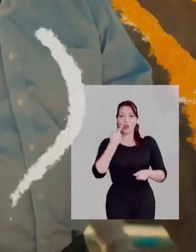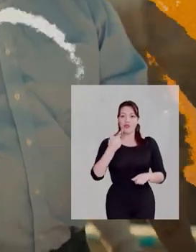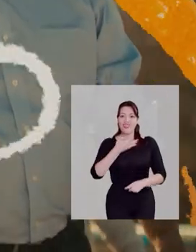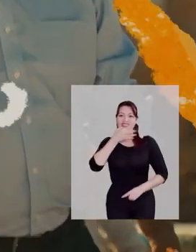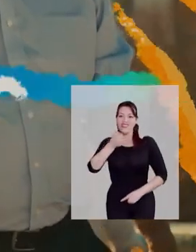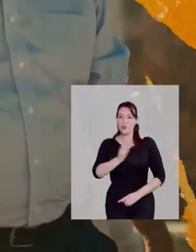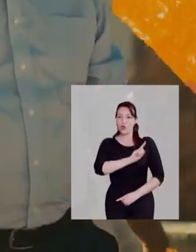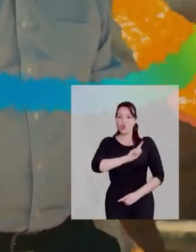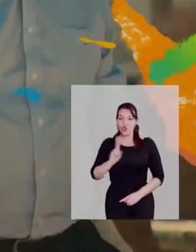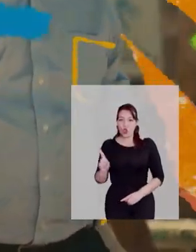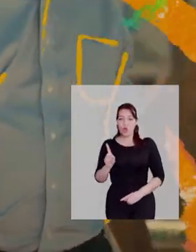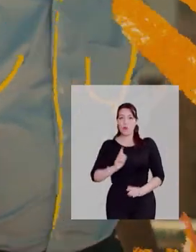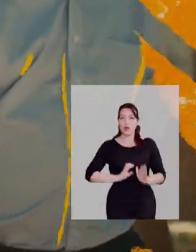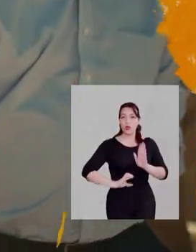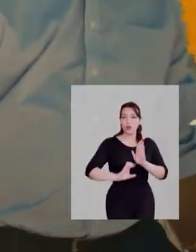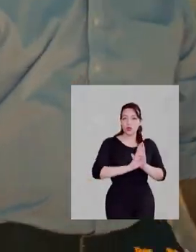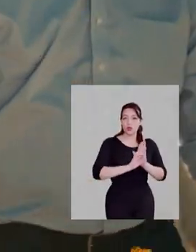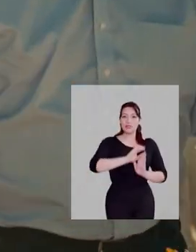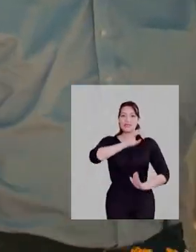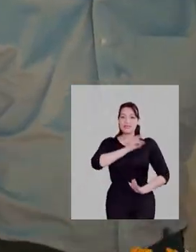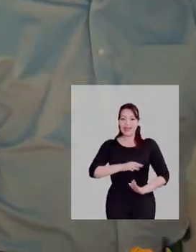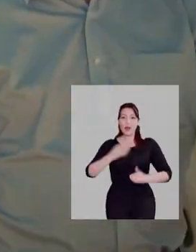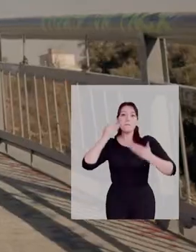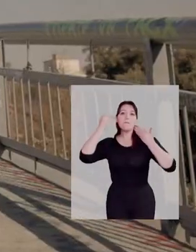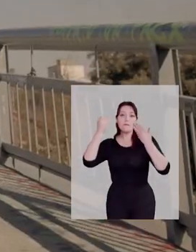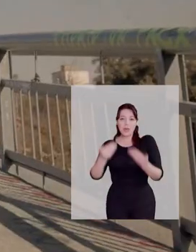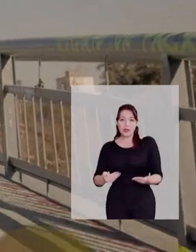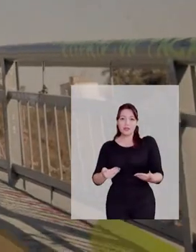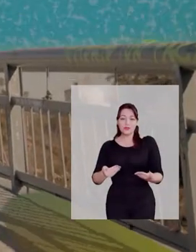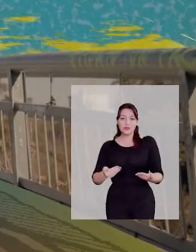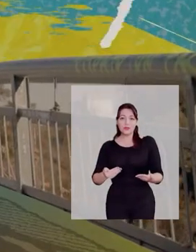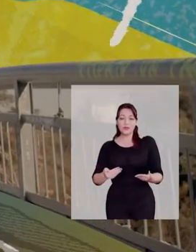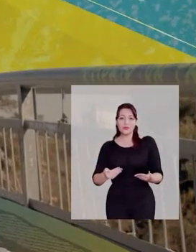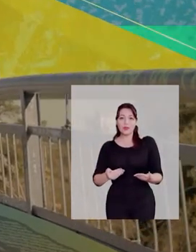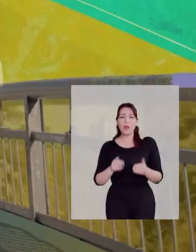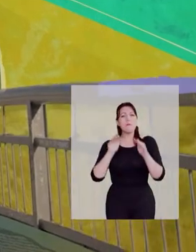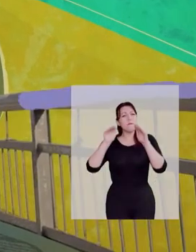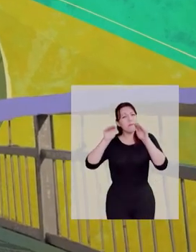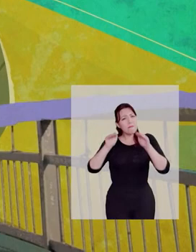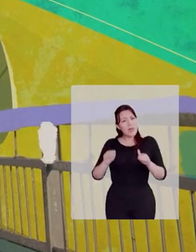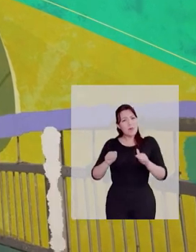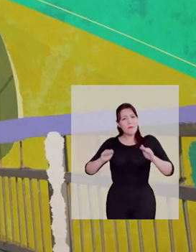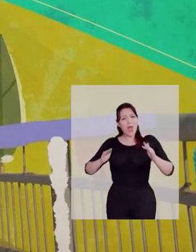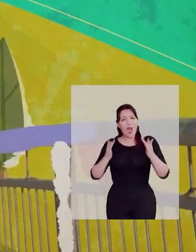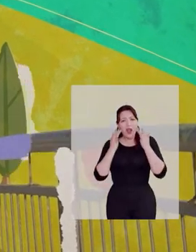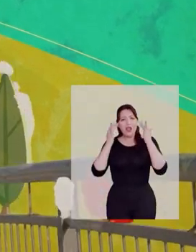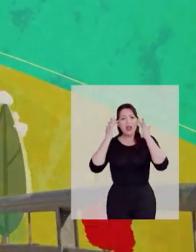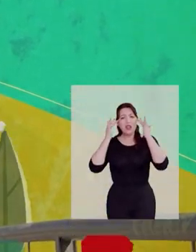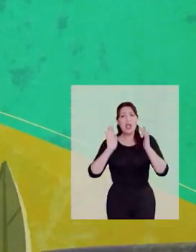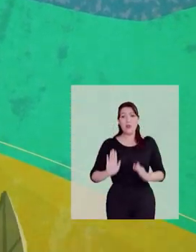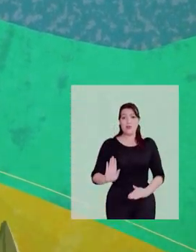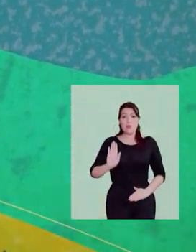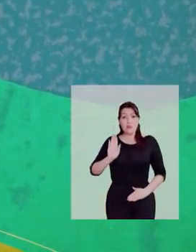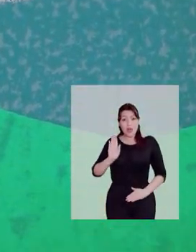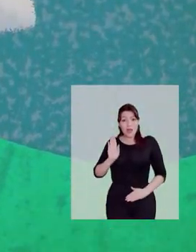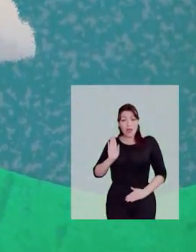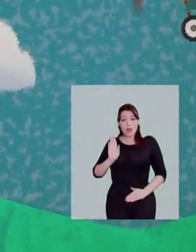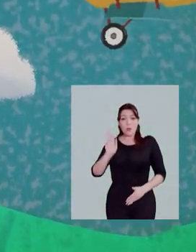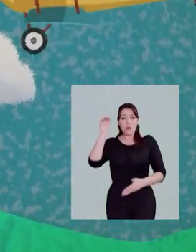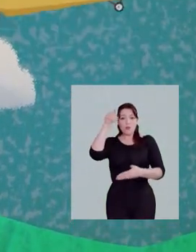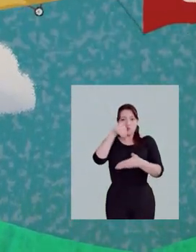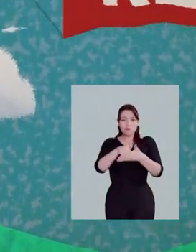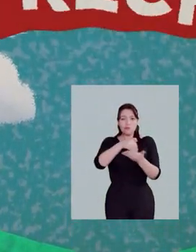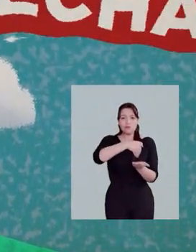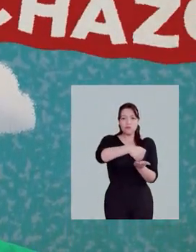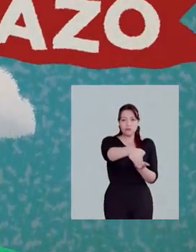que no, para tener la constitución que Chile merece. Con la misma alegría, con la misma esperanza,